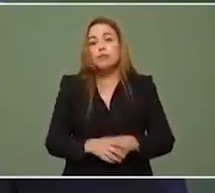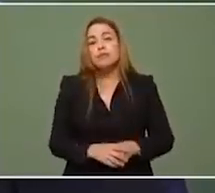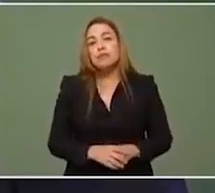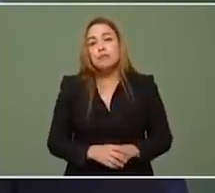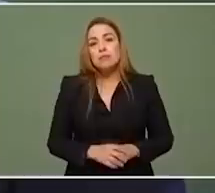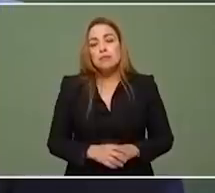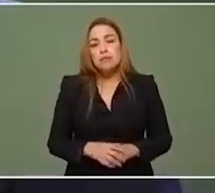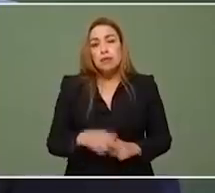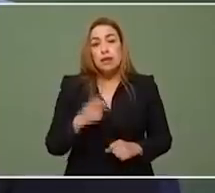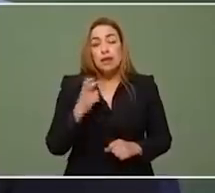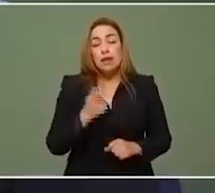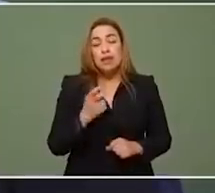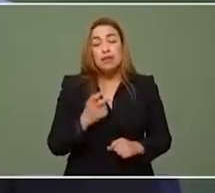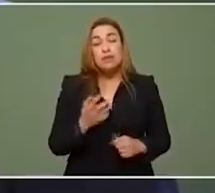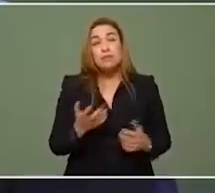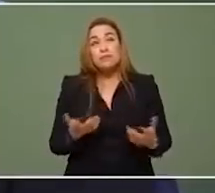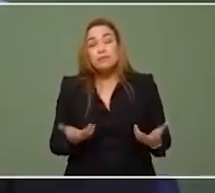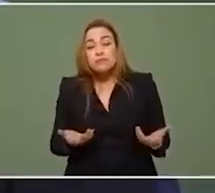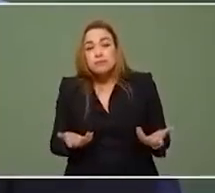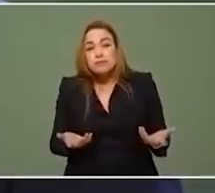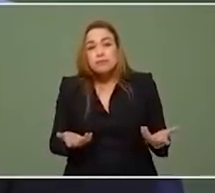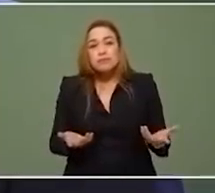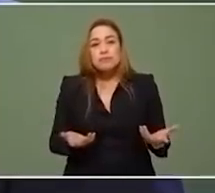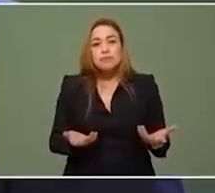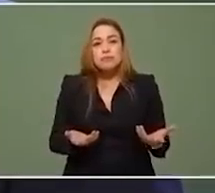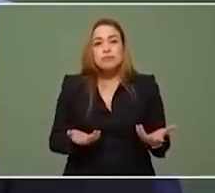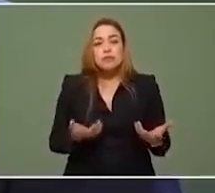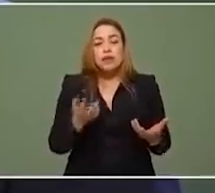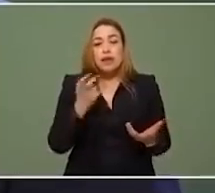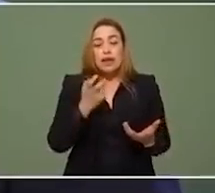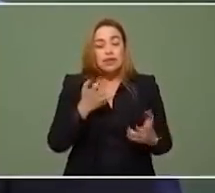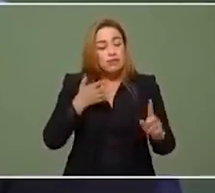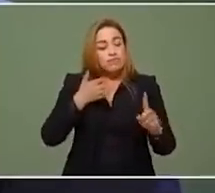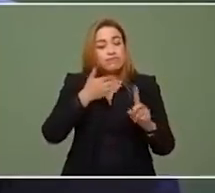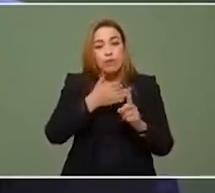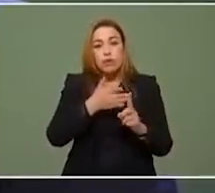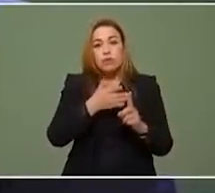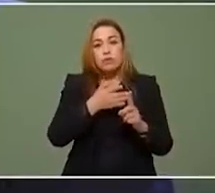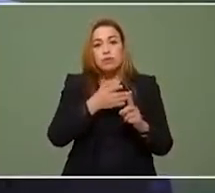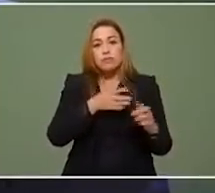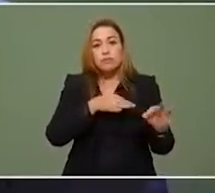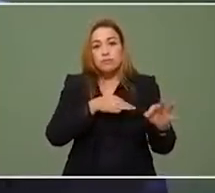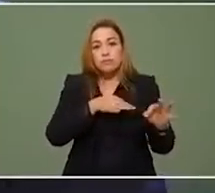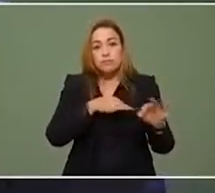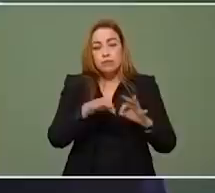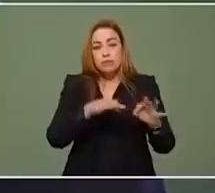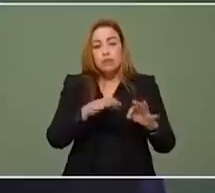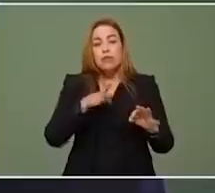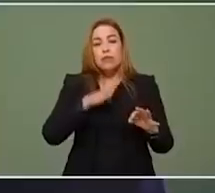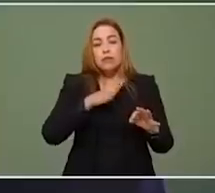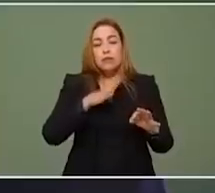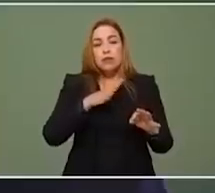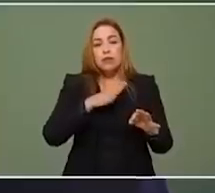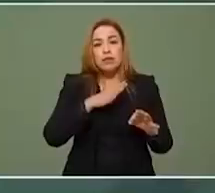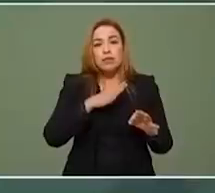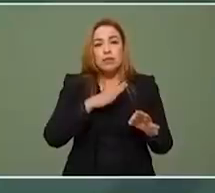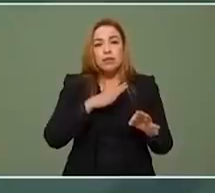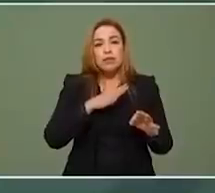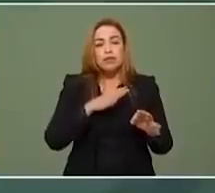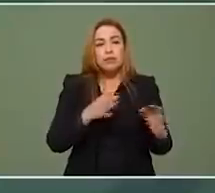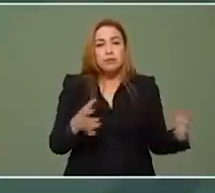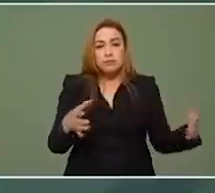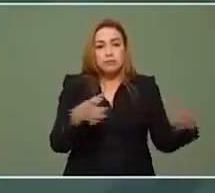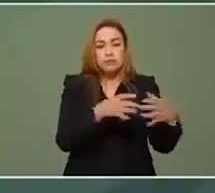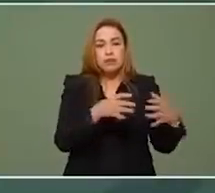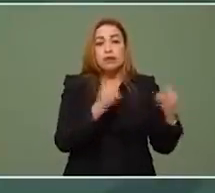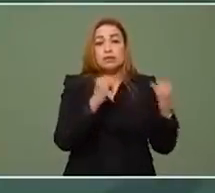esto tiene que ver con la función d la fiscalía electoral entonces